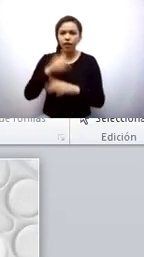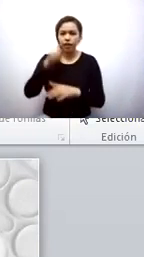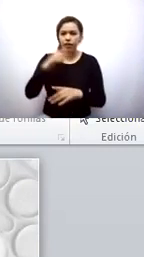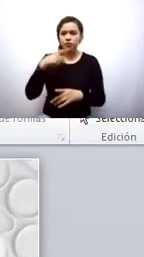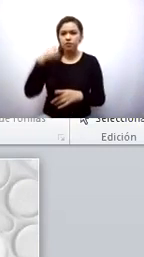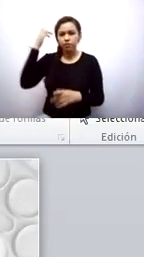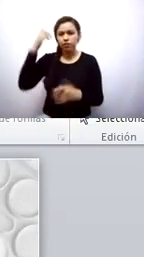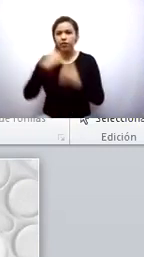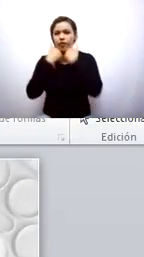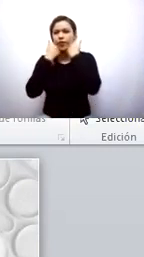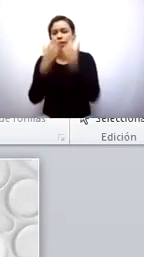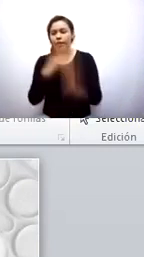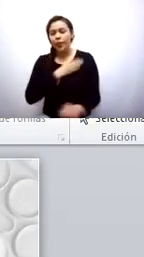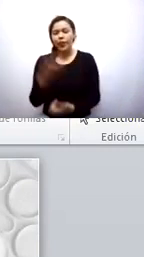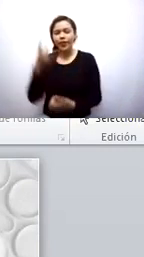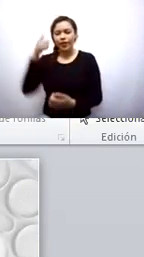ustedes.